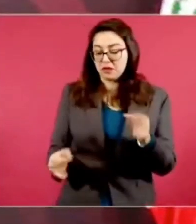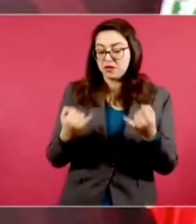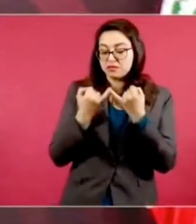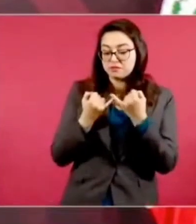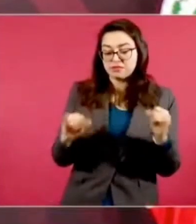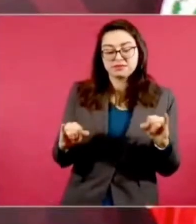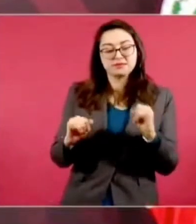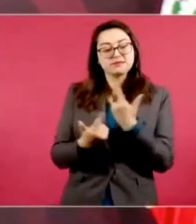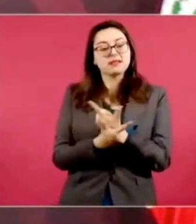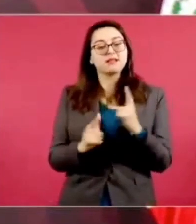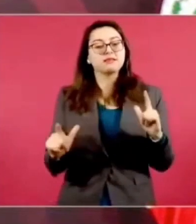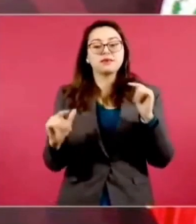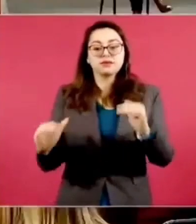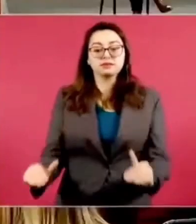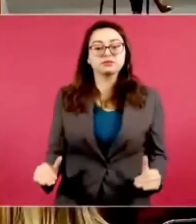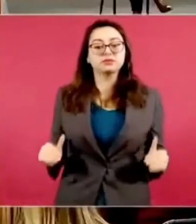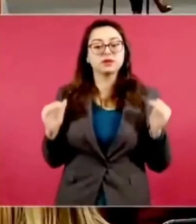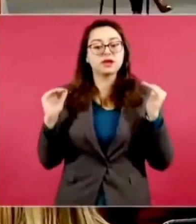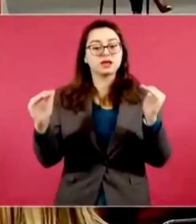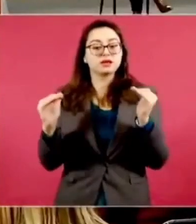Unidos.